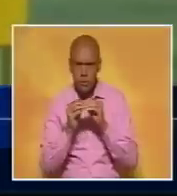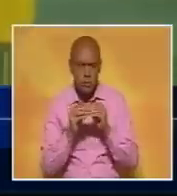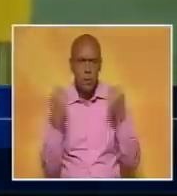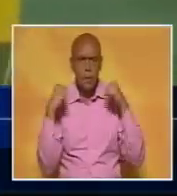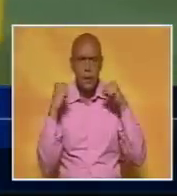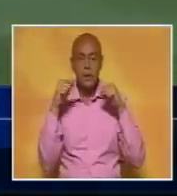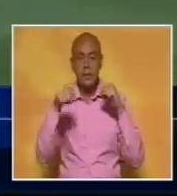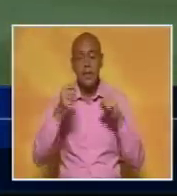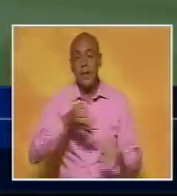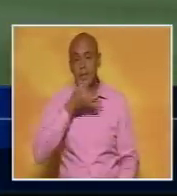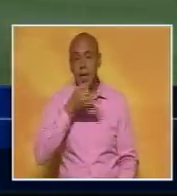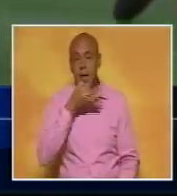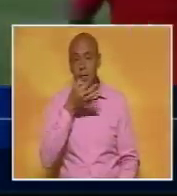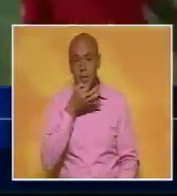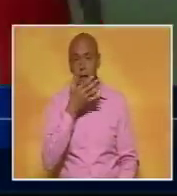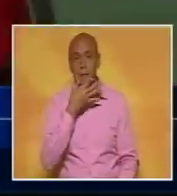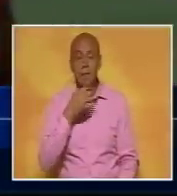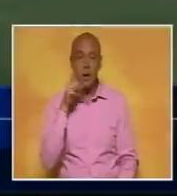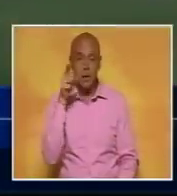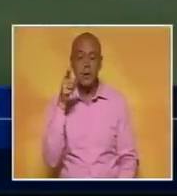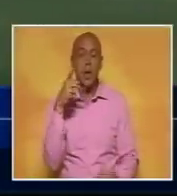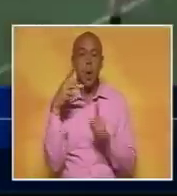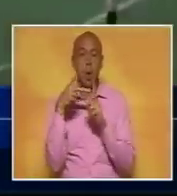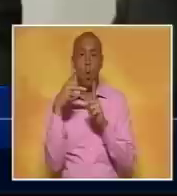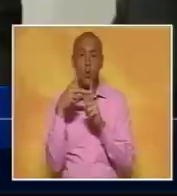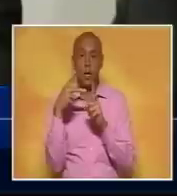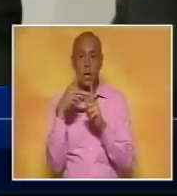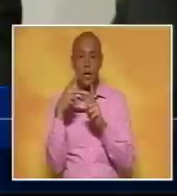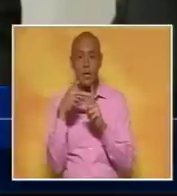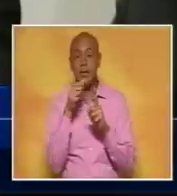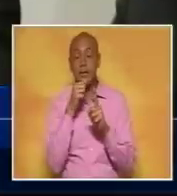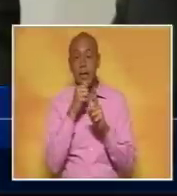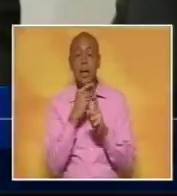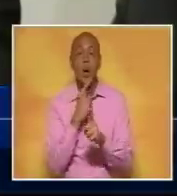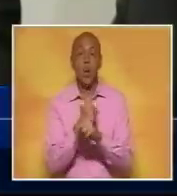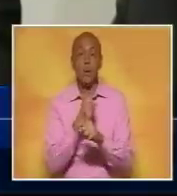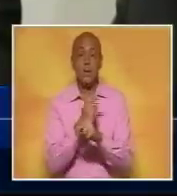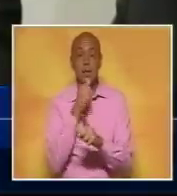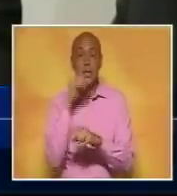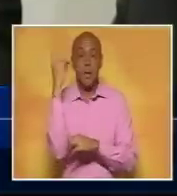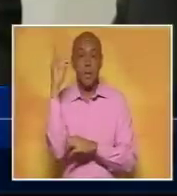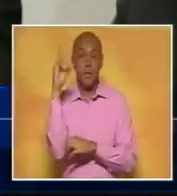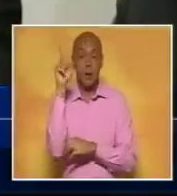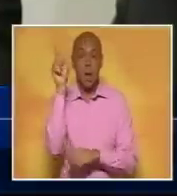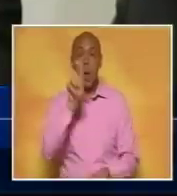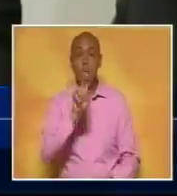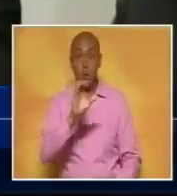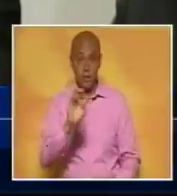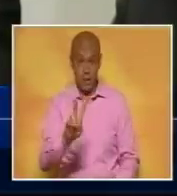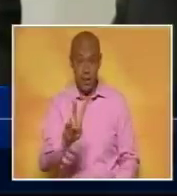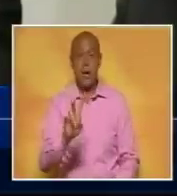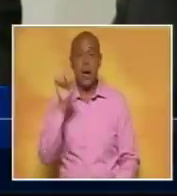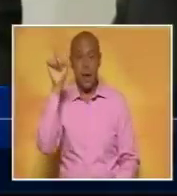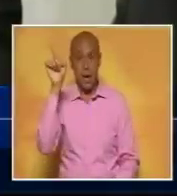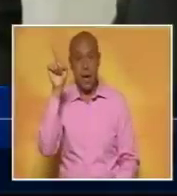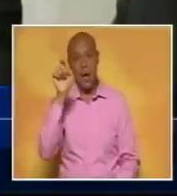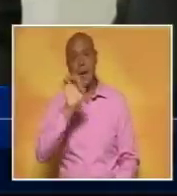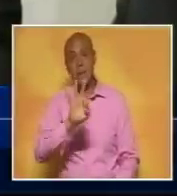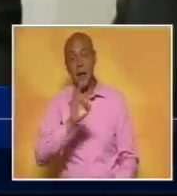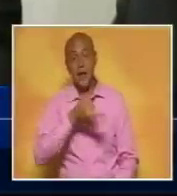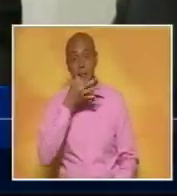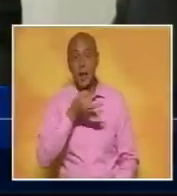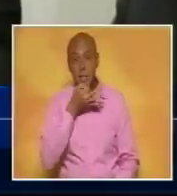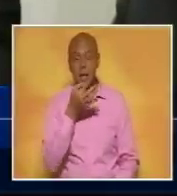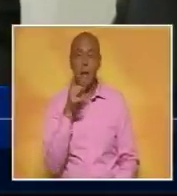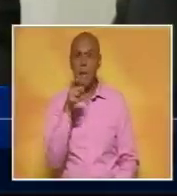martes en horas de la tarde en un conocido hotel capitalino a 2 días del choque contra Bolivia este 10 de octubre en la UCB a las 6 de la tarde. La Verde, por su parte,